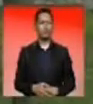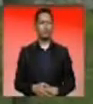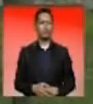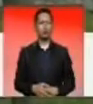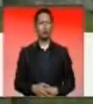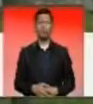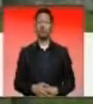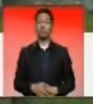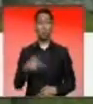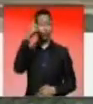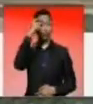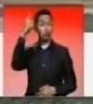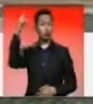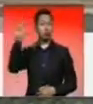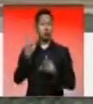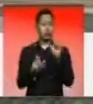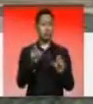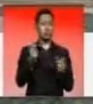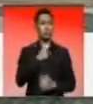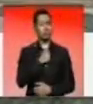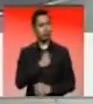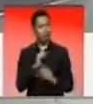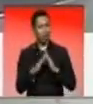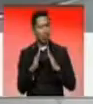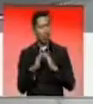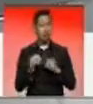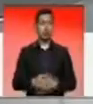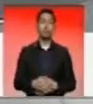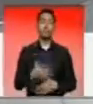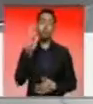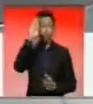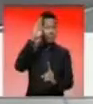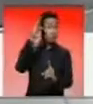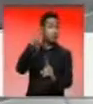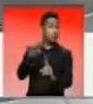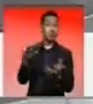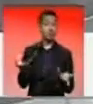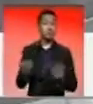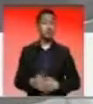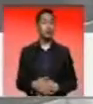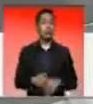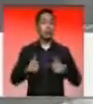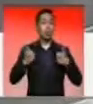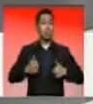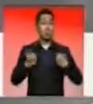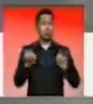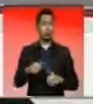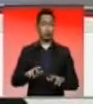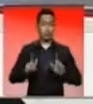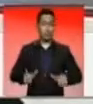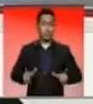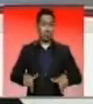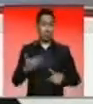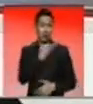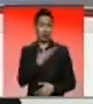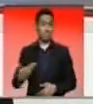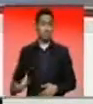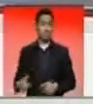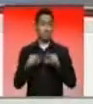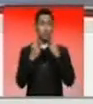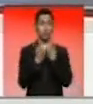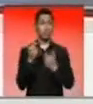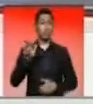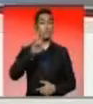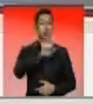Sin duda, el sueño de todos es tener una casa propia y bajo esa meta actualmente, el candidato a la presidencia de la lista 35, Lenín